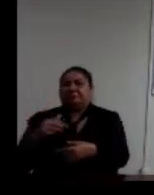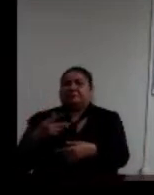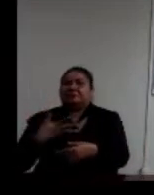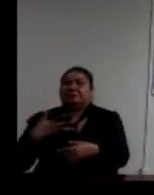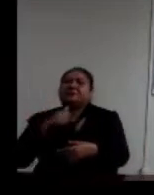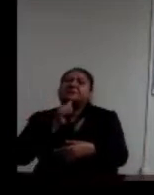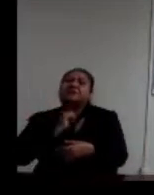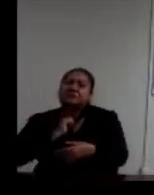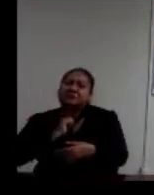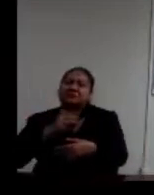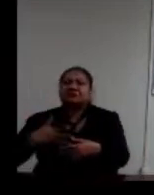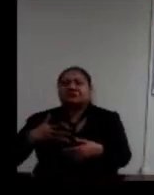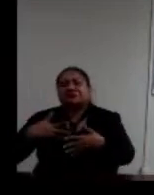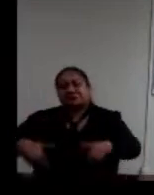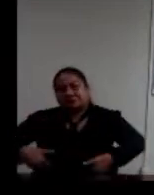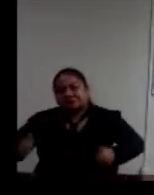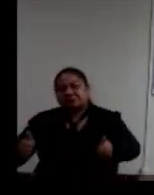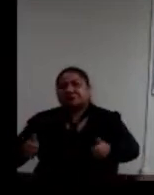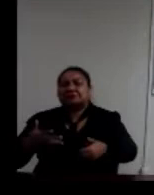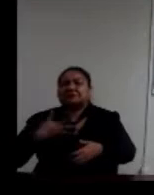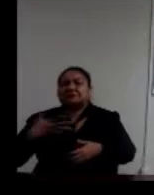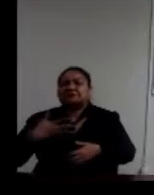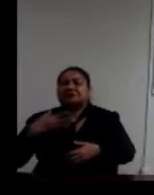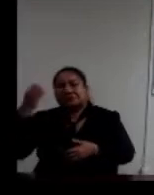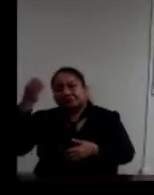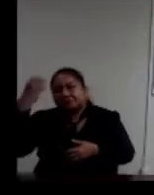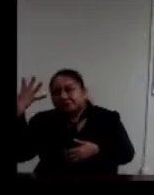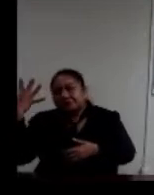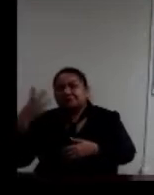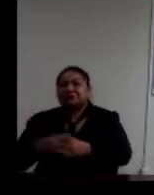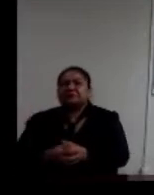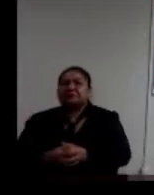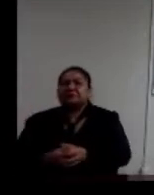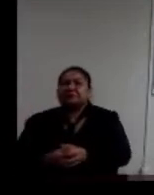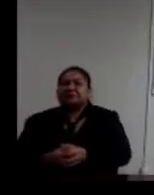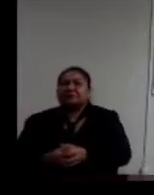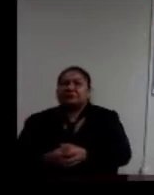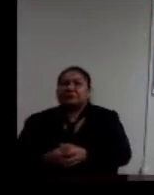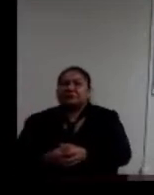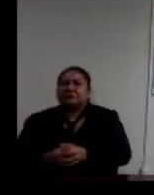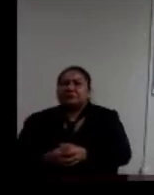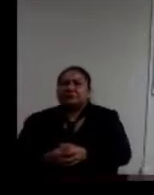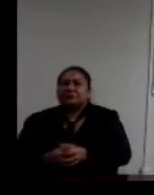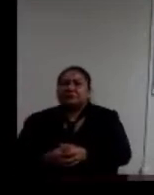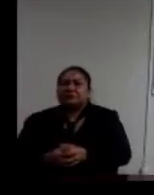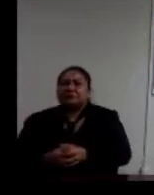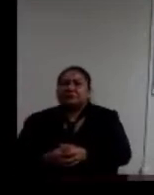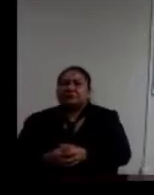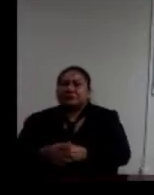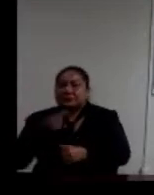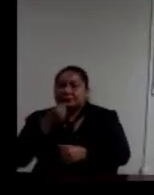sed, tengo hambre, tengo flojera. Eso se llama oposición abierta.